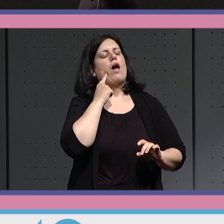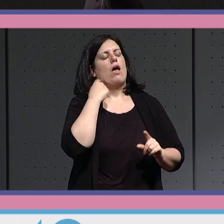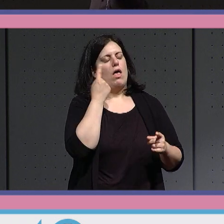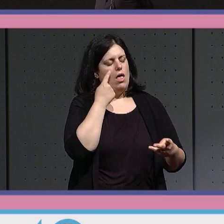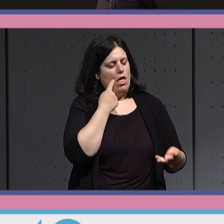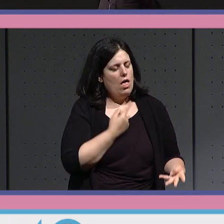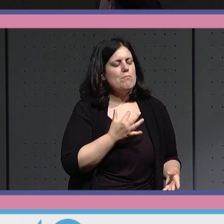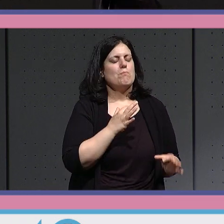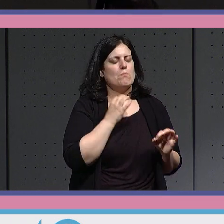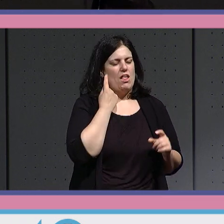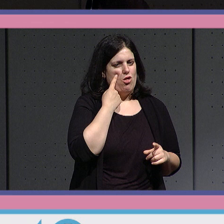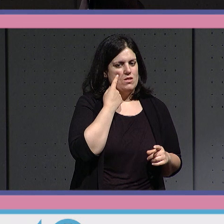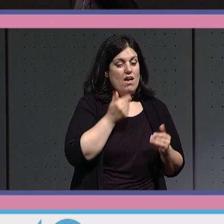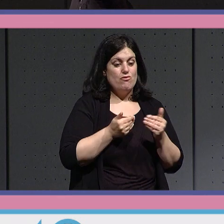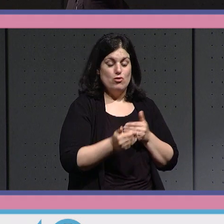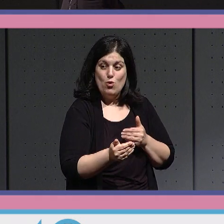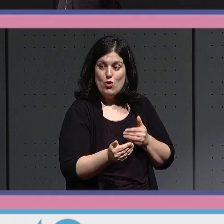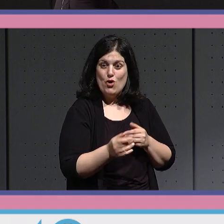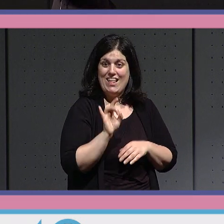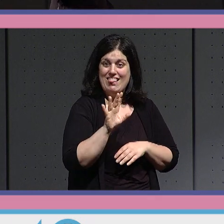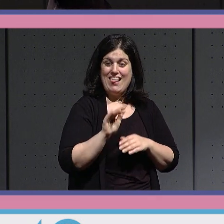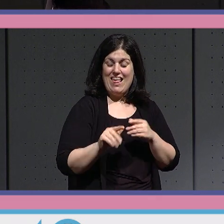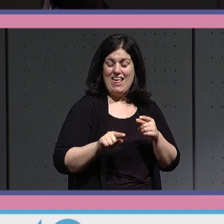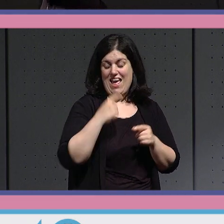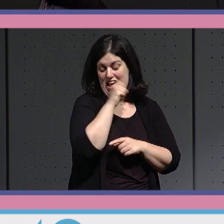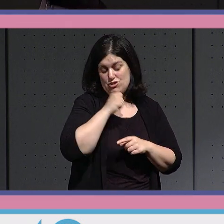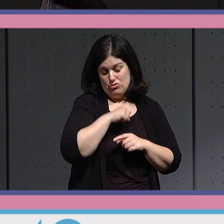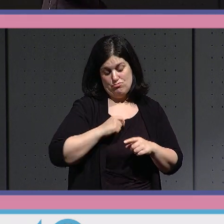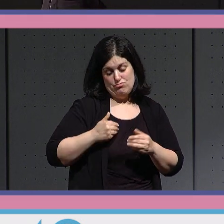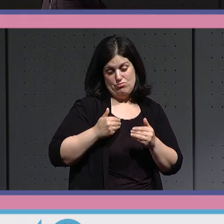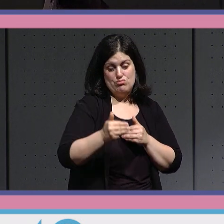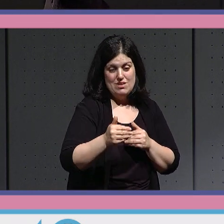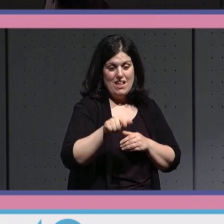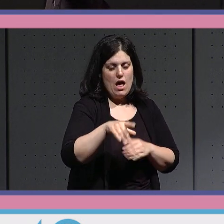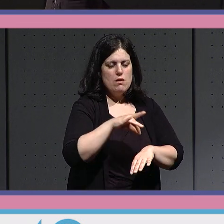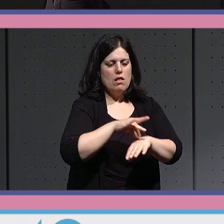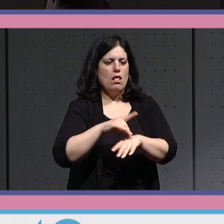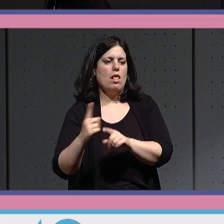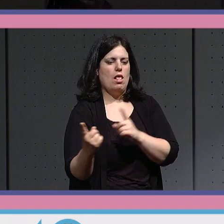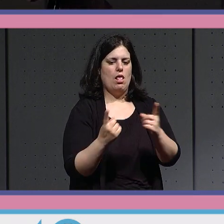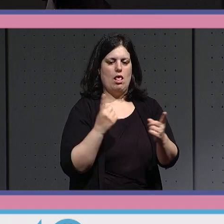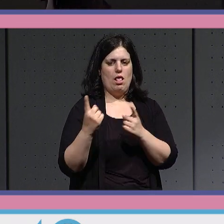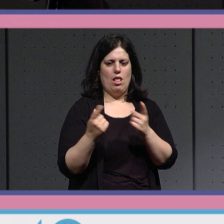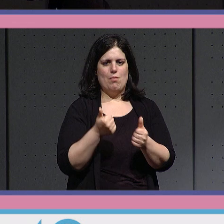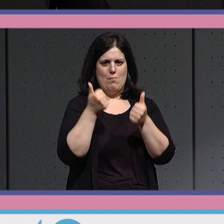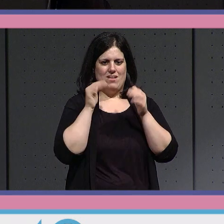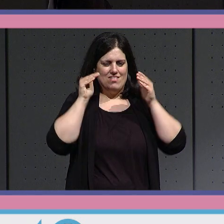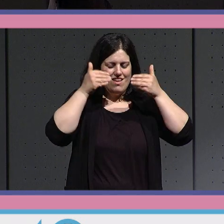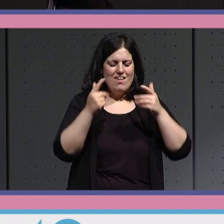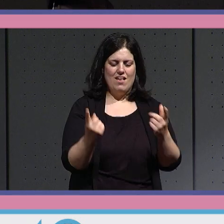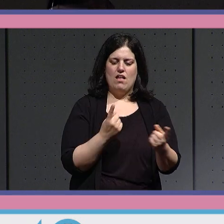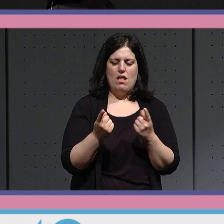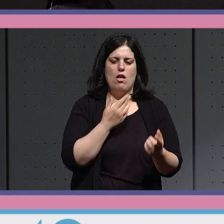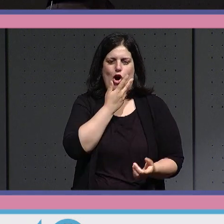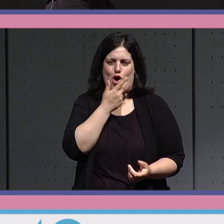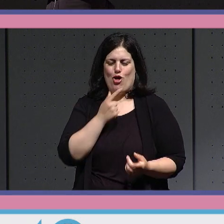dentro de 15 años tengan la oportunidad o que empiecen a formarse dentro de 15 años, hablen de estas cosas, pues lógicamente con estos cambios que